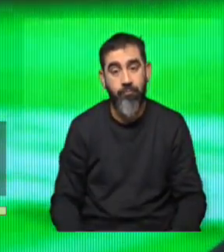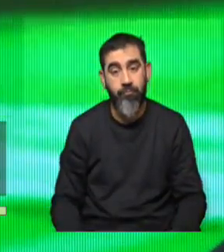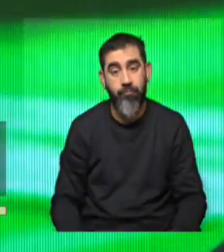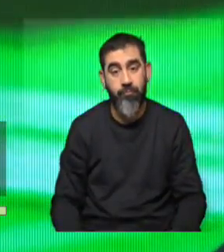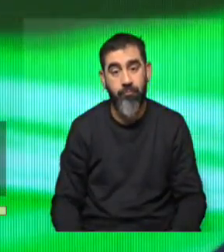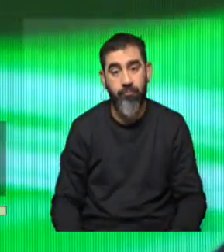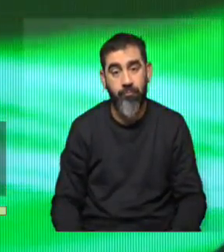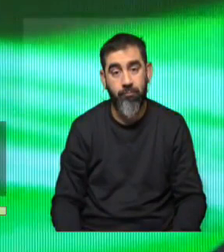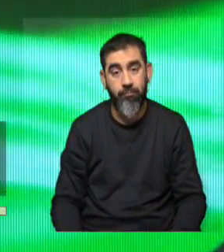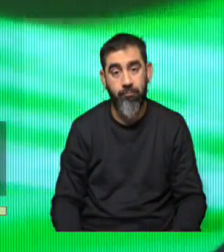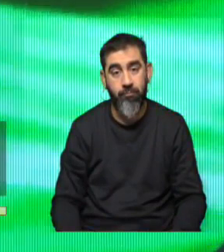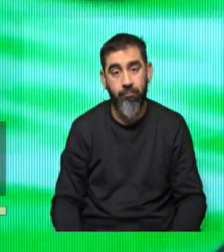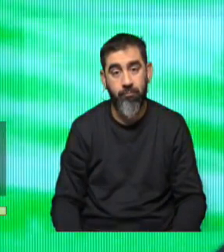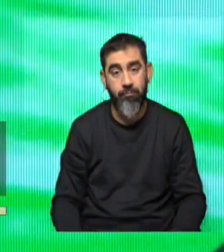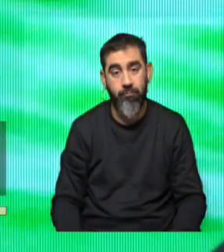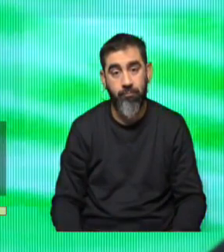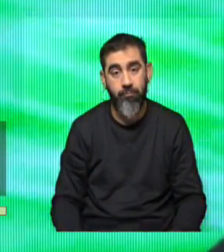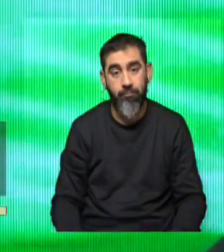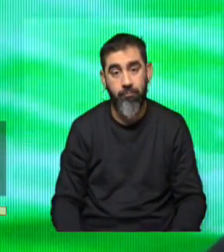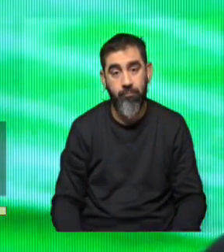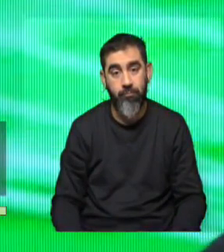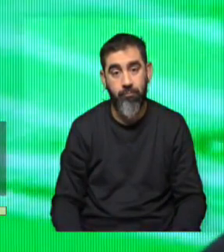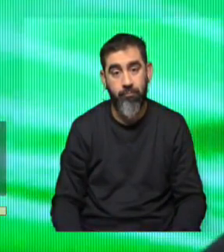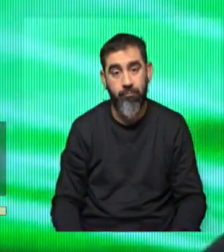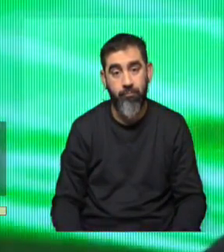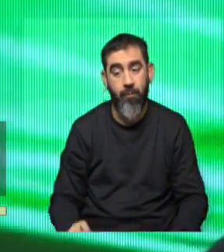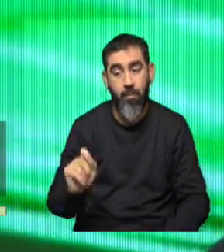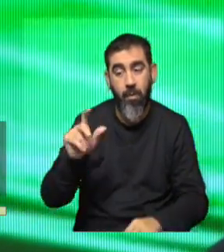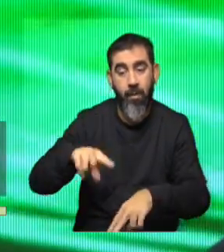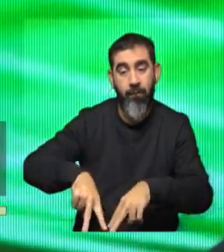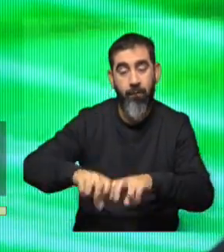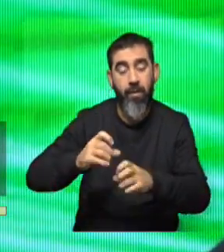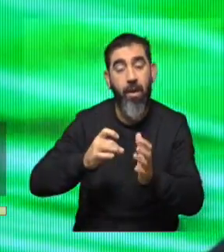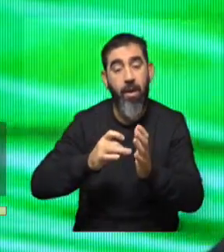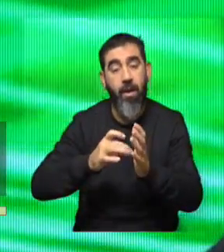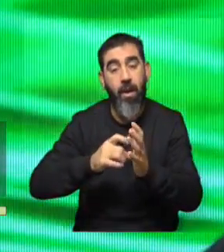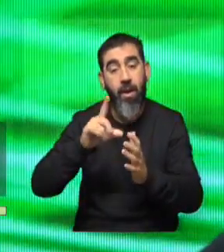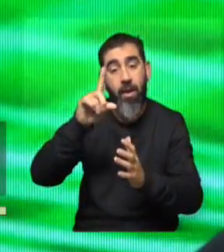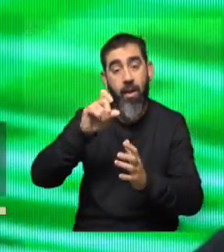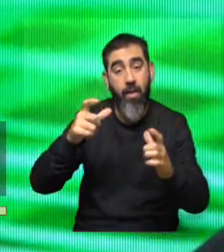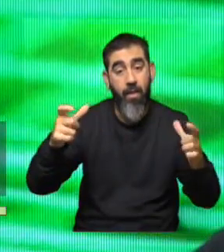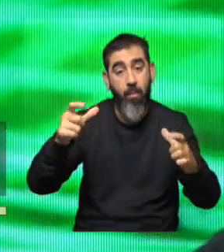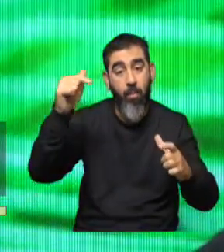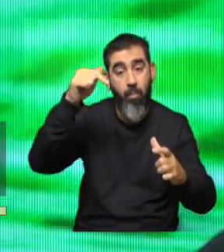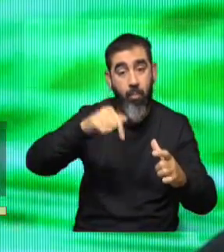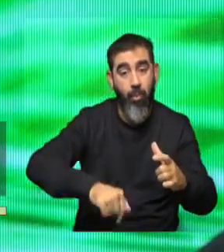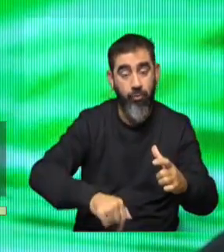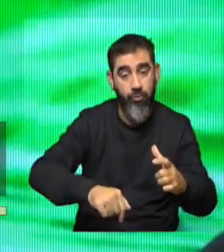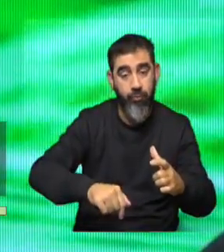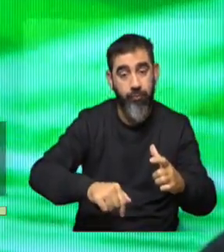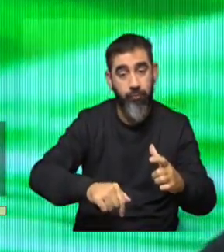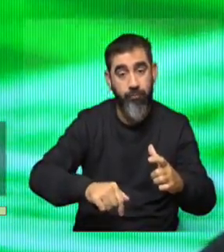mandamos este para para estudiar la calidad del agua del pozo lo se